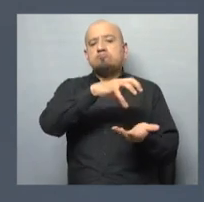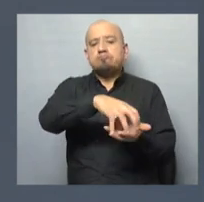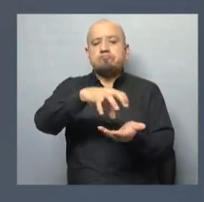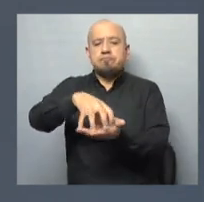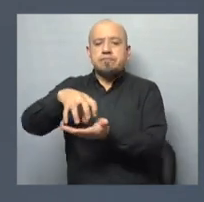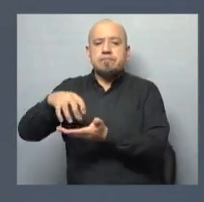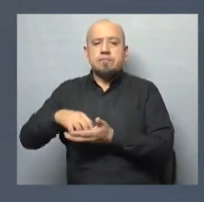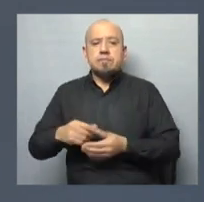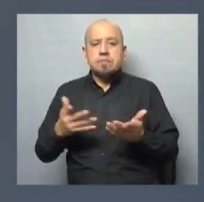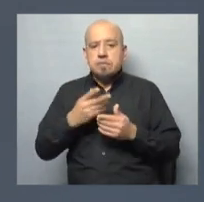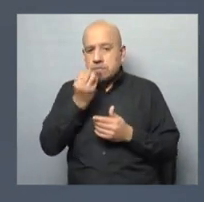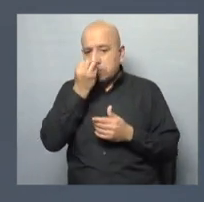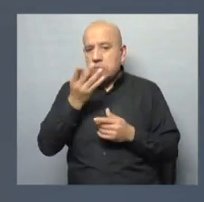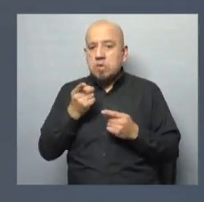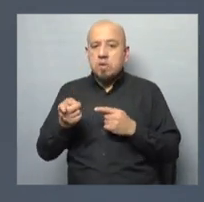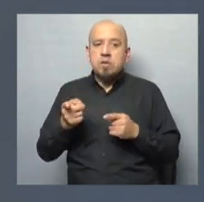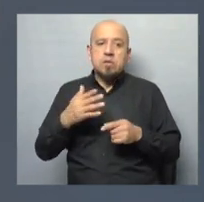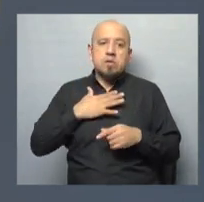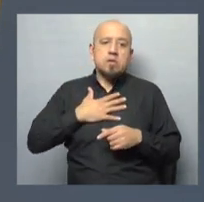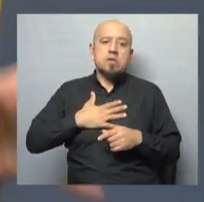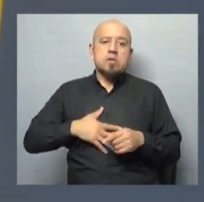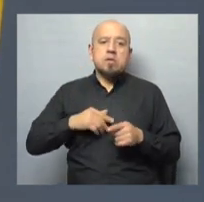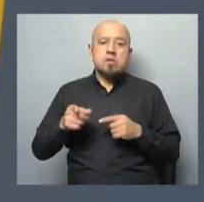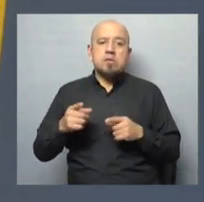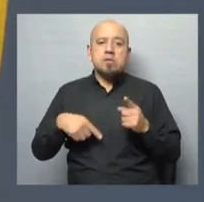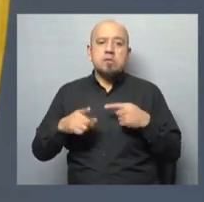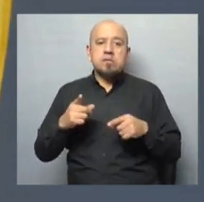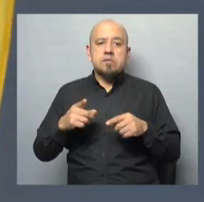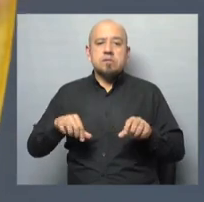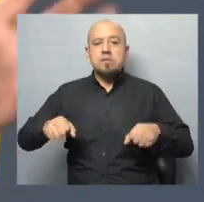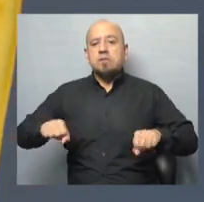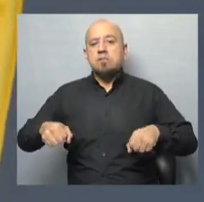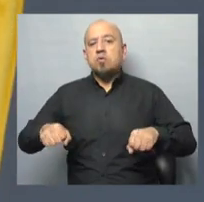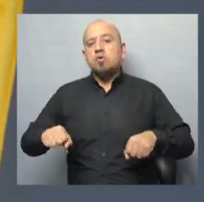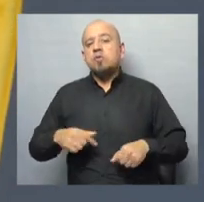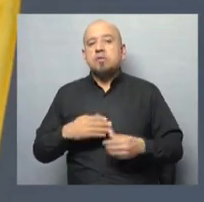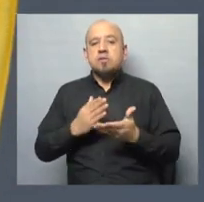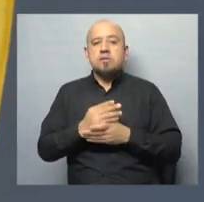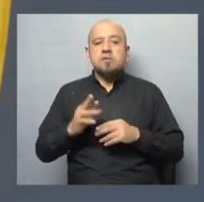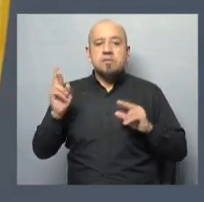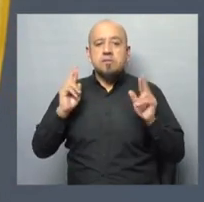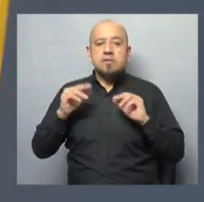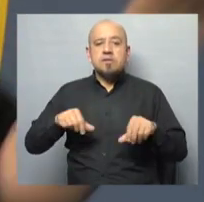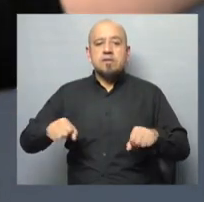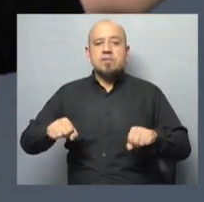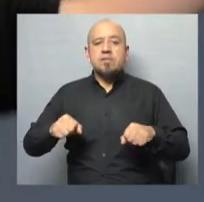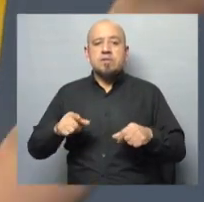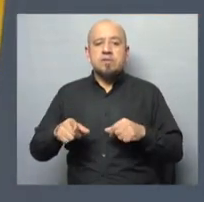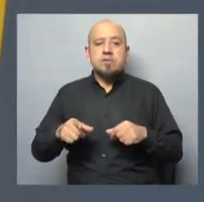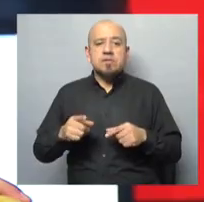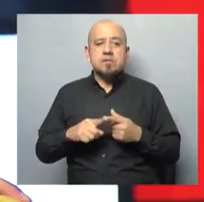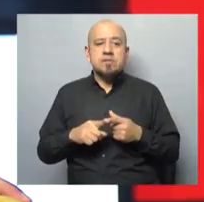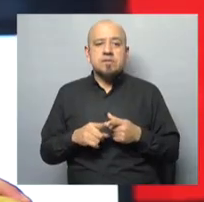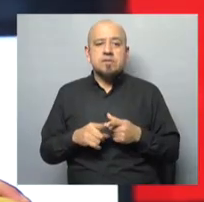estoy hay en trinidad no sé tranquila escuchando el ruido de las motos todo el tiempo no hay más no